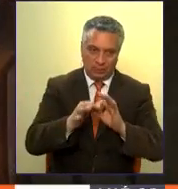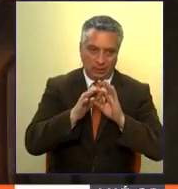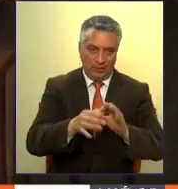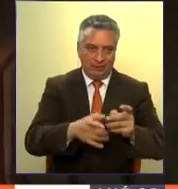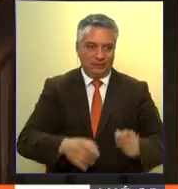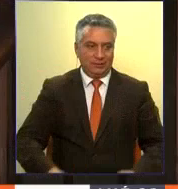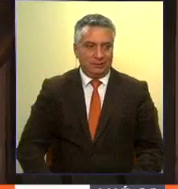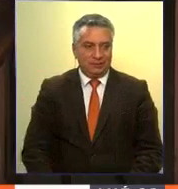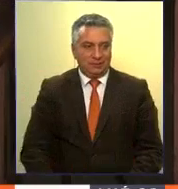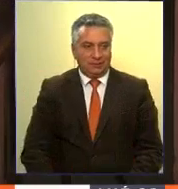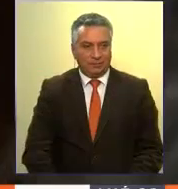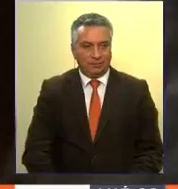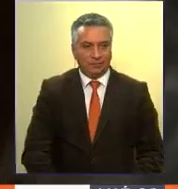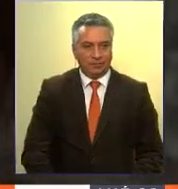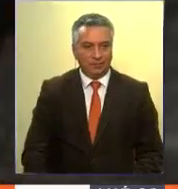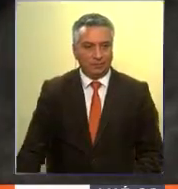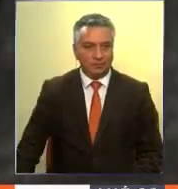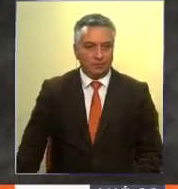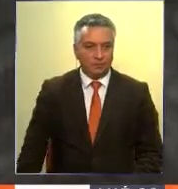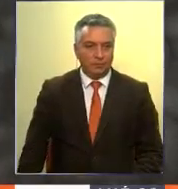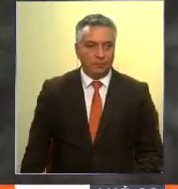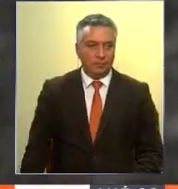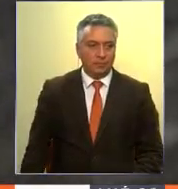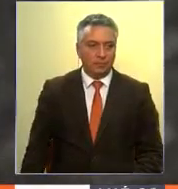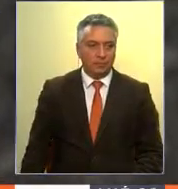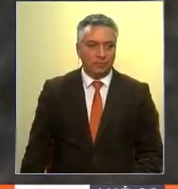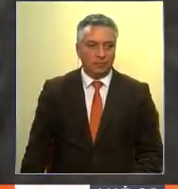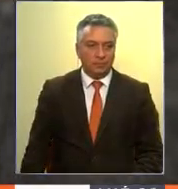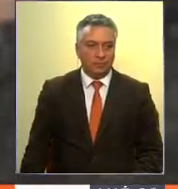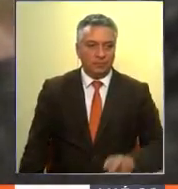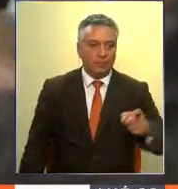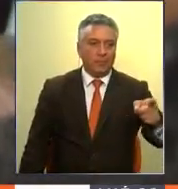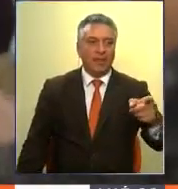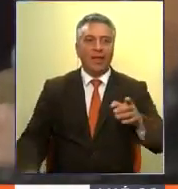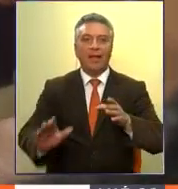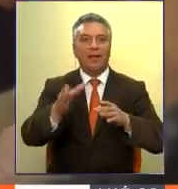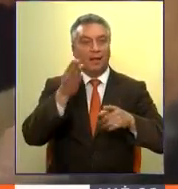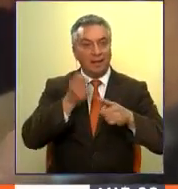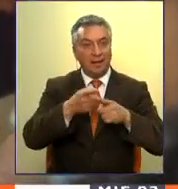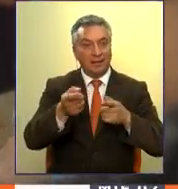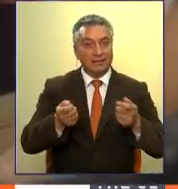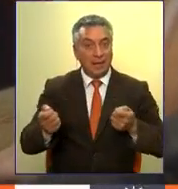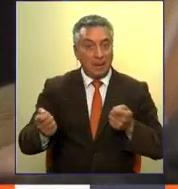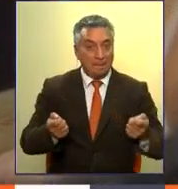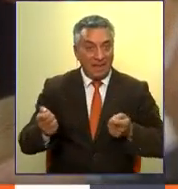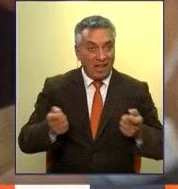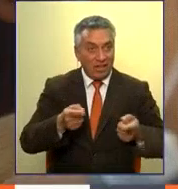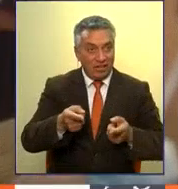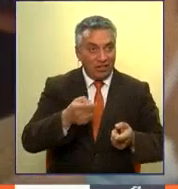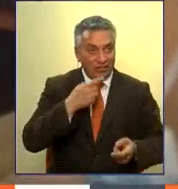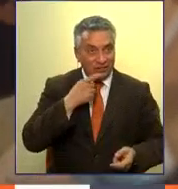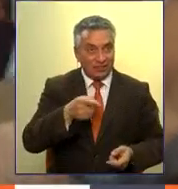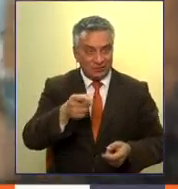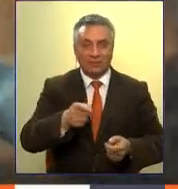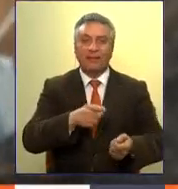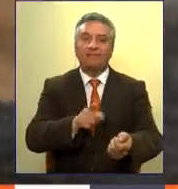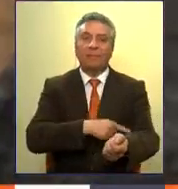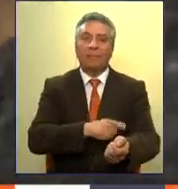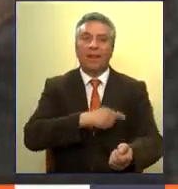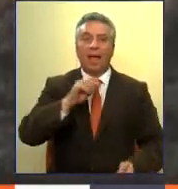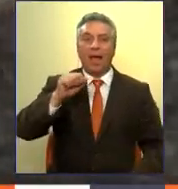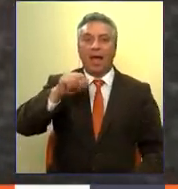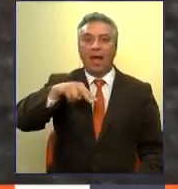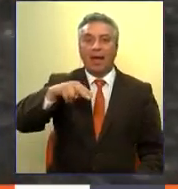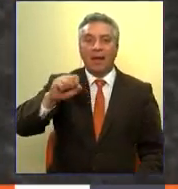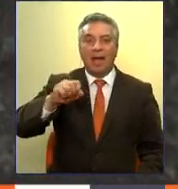¡Bravo! Mira, ¿esa era tu micro? Sí, una de las dos. Junto a su familia, Ana Ramos revisa